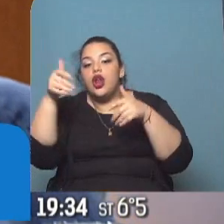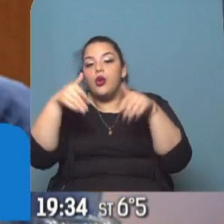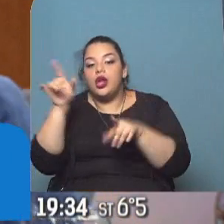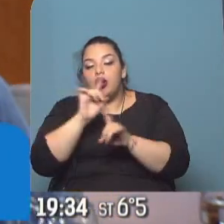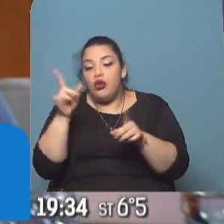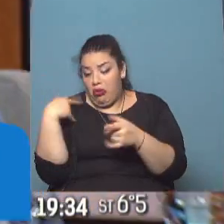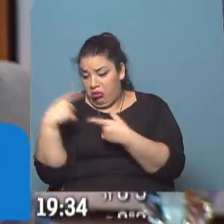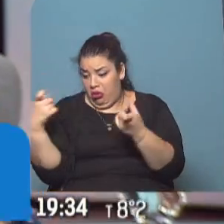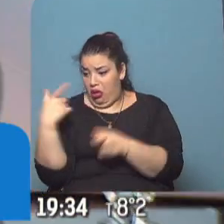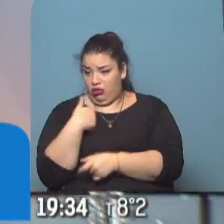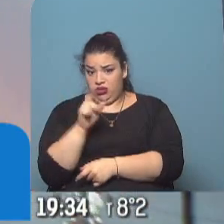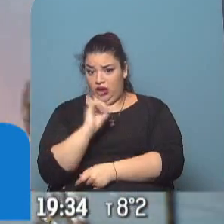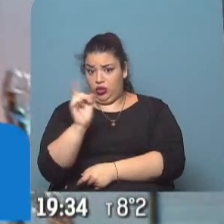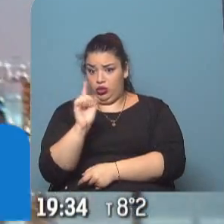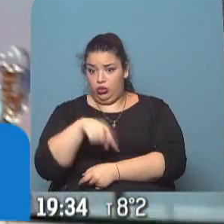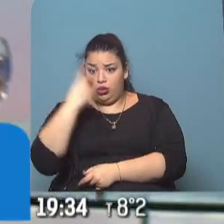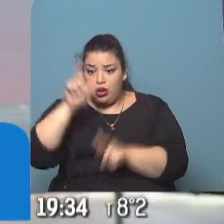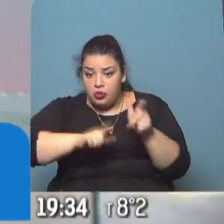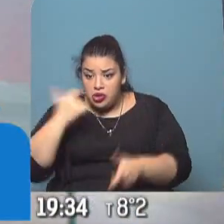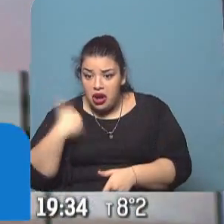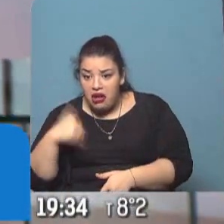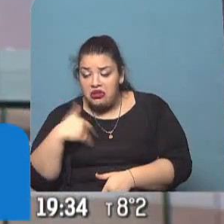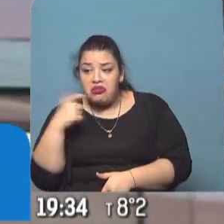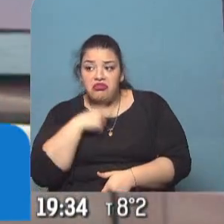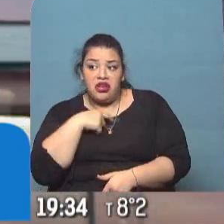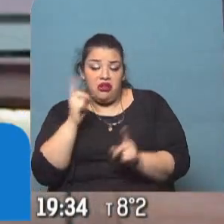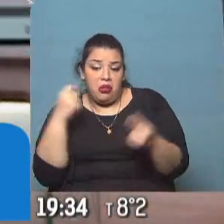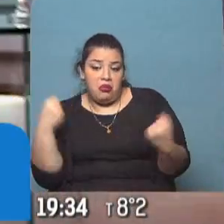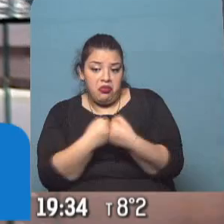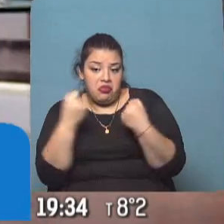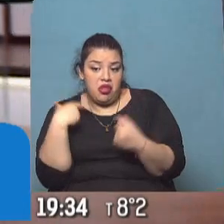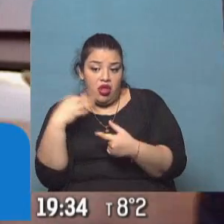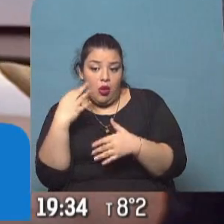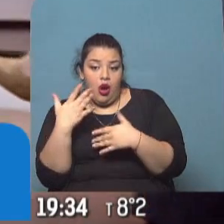mi enemigo. Son otros argentinos que quieren el bien común con los que yo tengo que construir